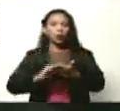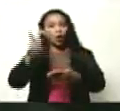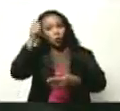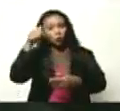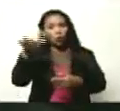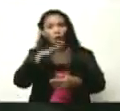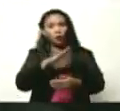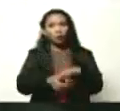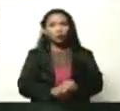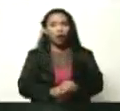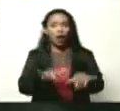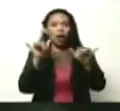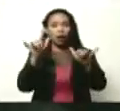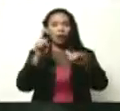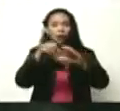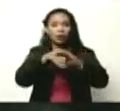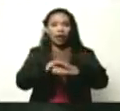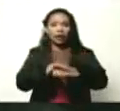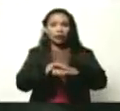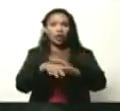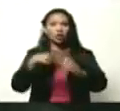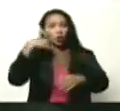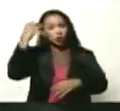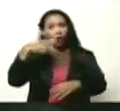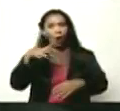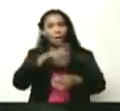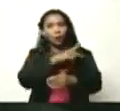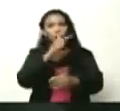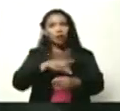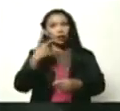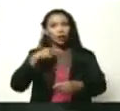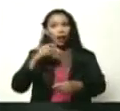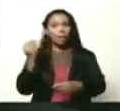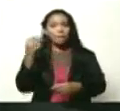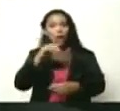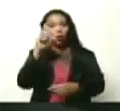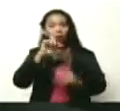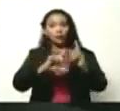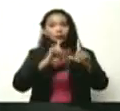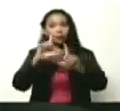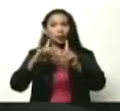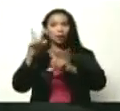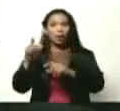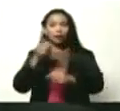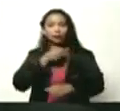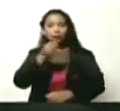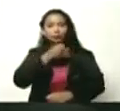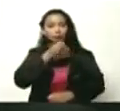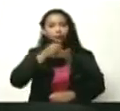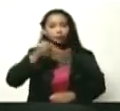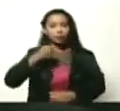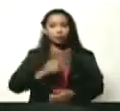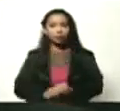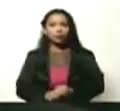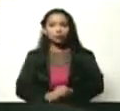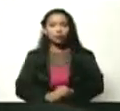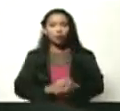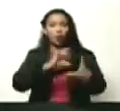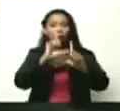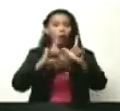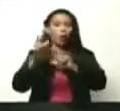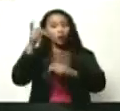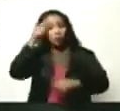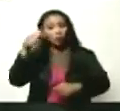que tienen una misma raíz, creo que la poesía tenderá a ser cada vez más un lenguaje de los periodistas, un lenguaje del